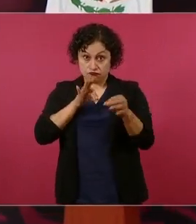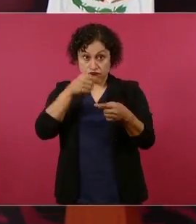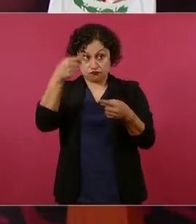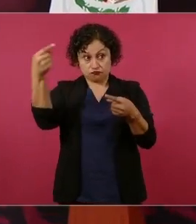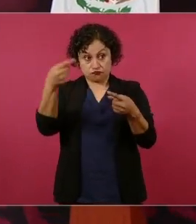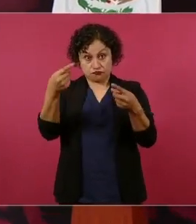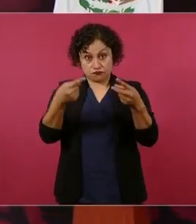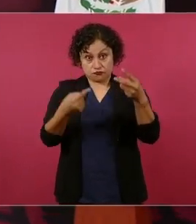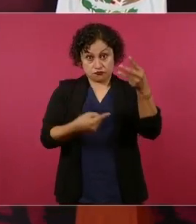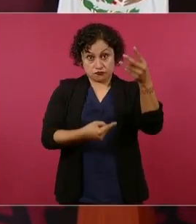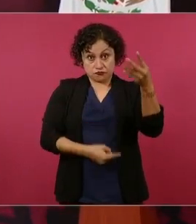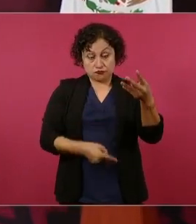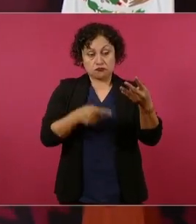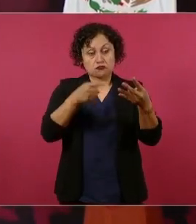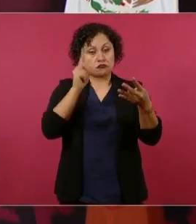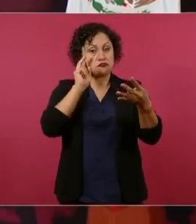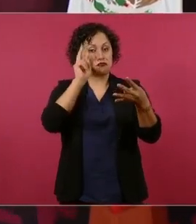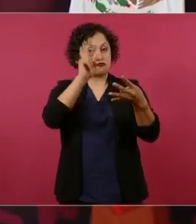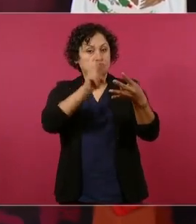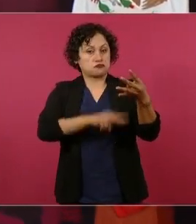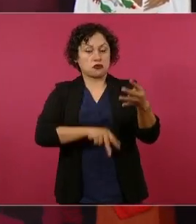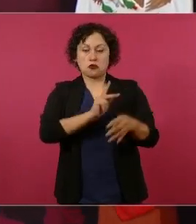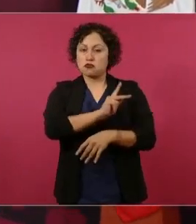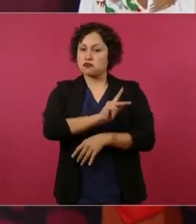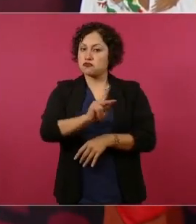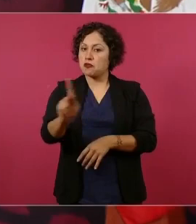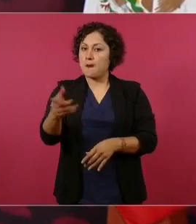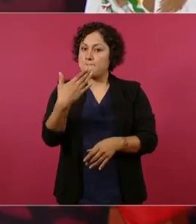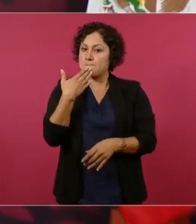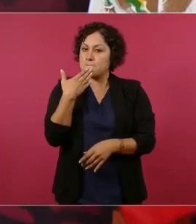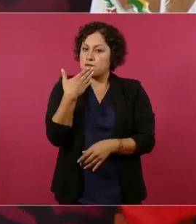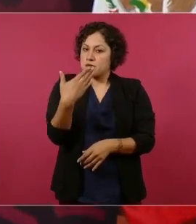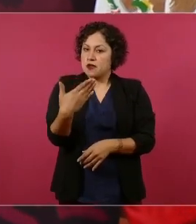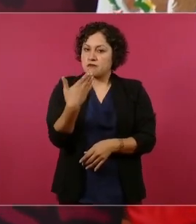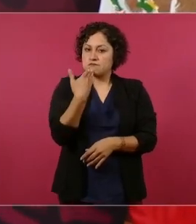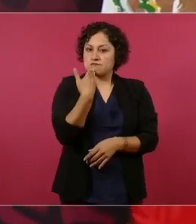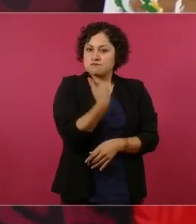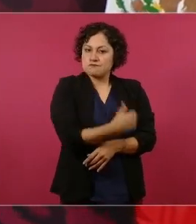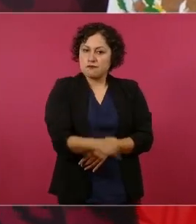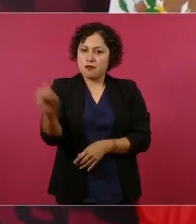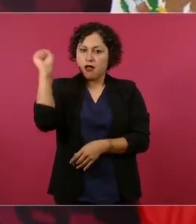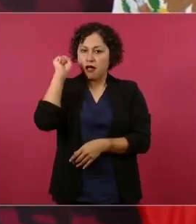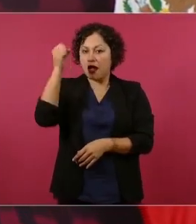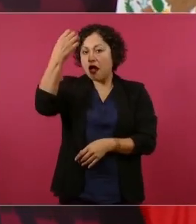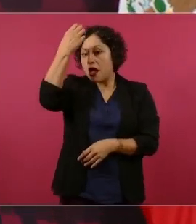son muy buenos, son experimentados.